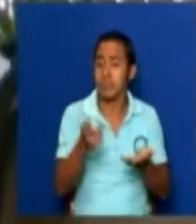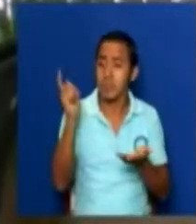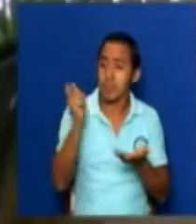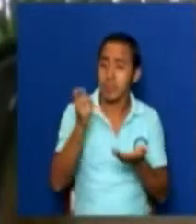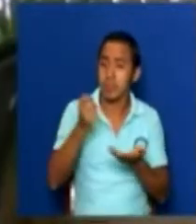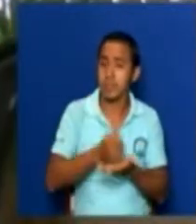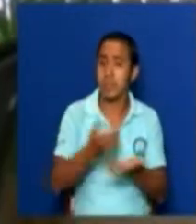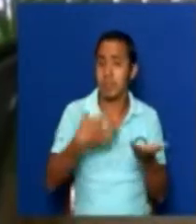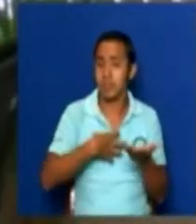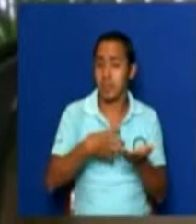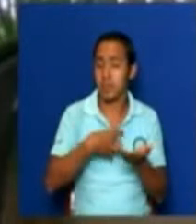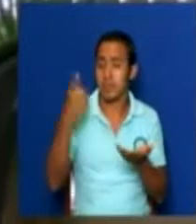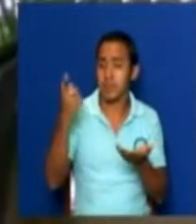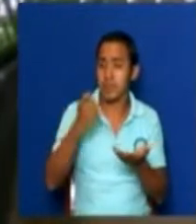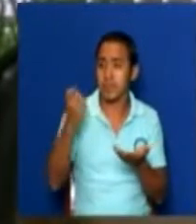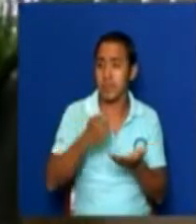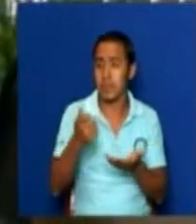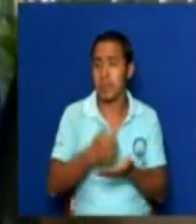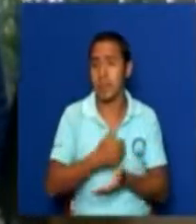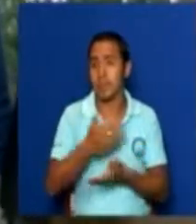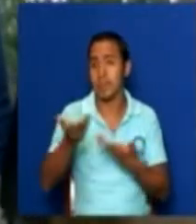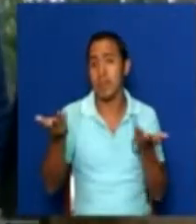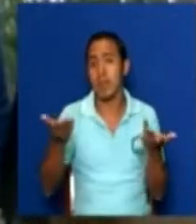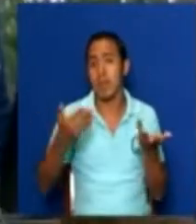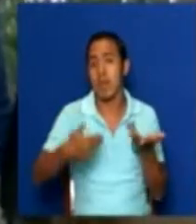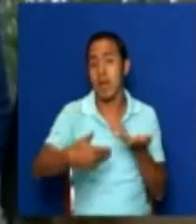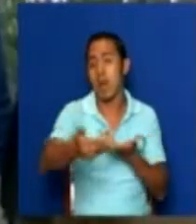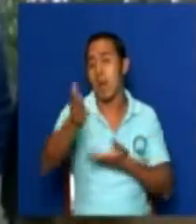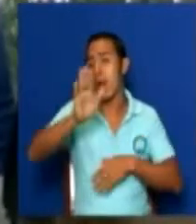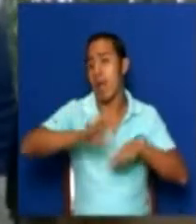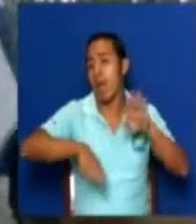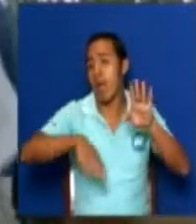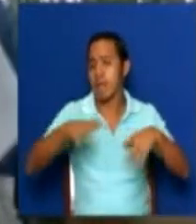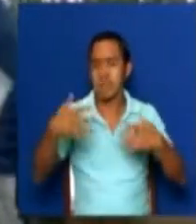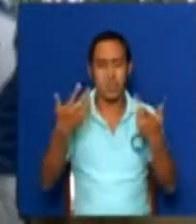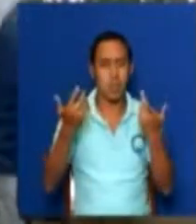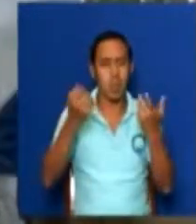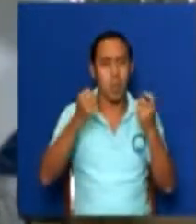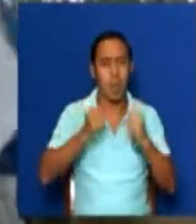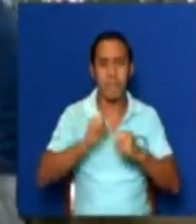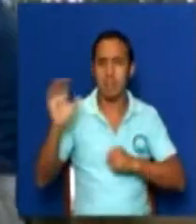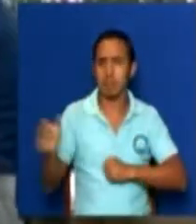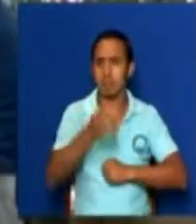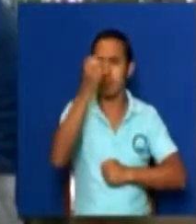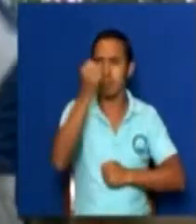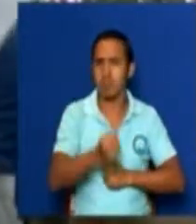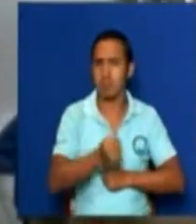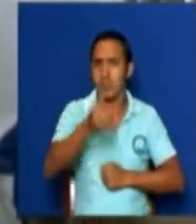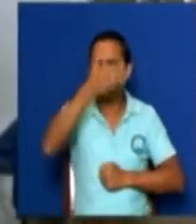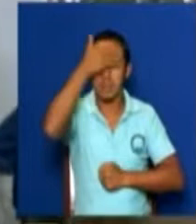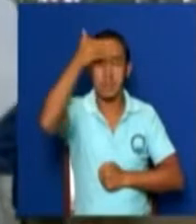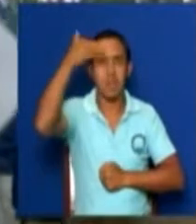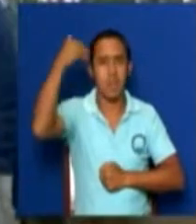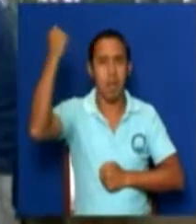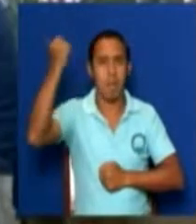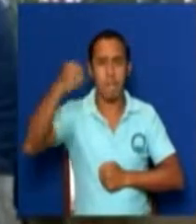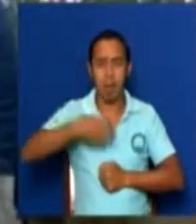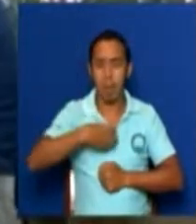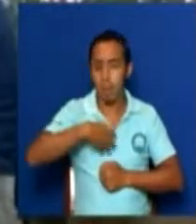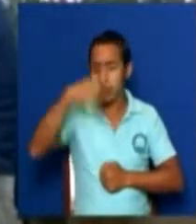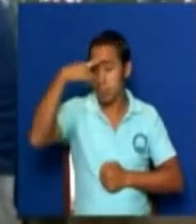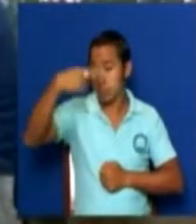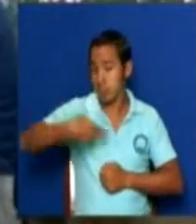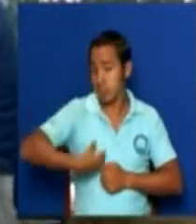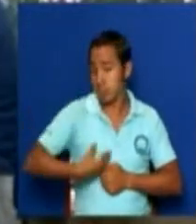esa pensión alimenticia cuando a veces todavía el machismo hace olvidar a los hombres su responsabilidad en la